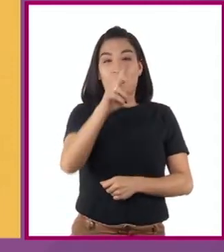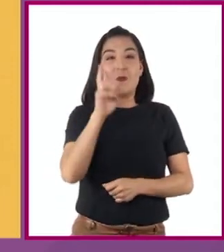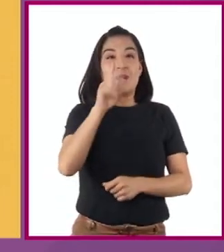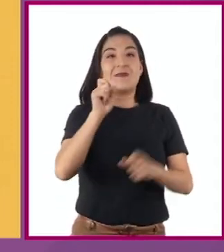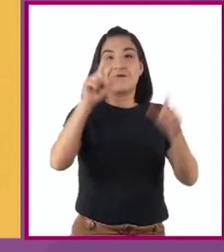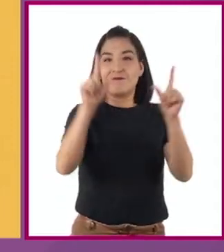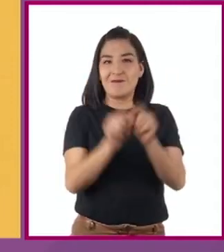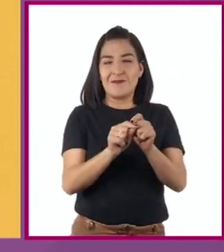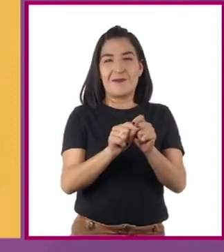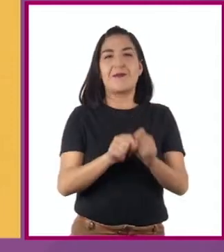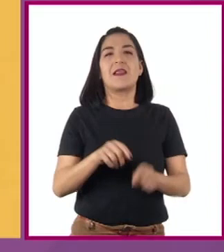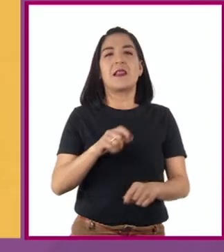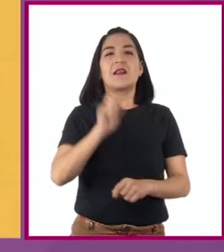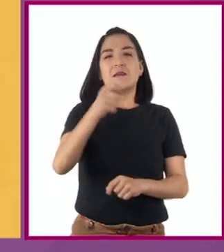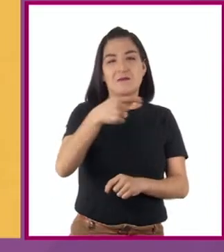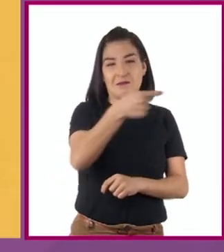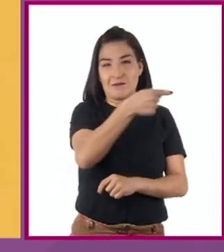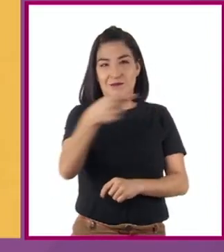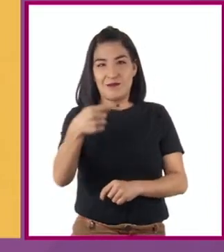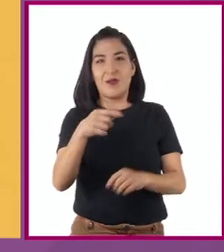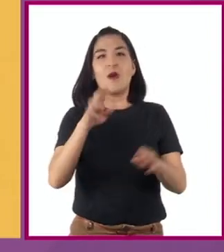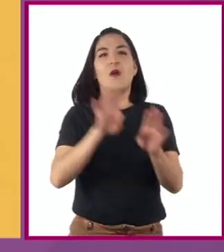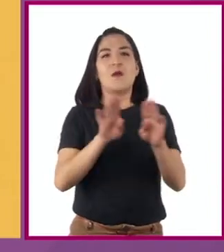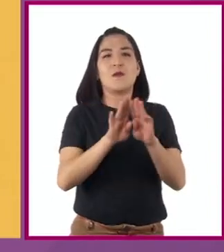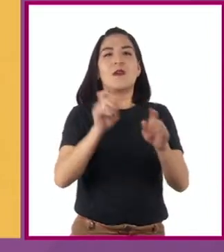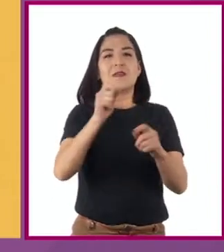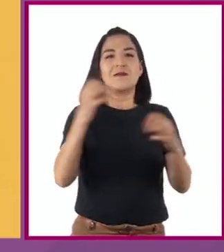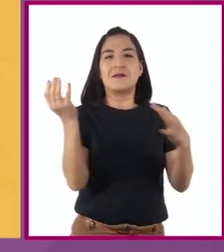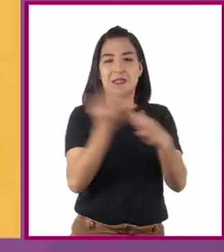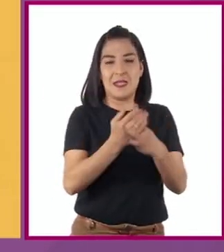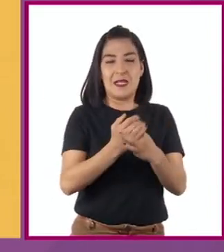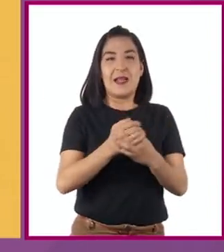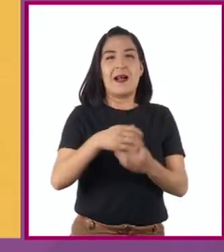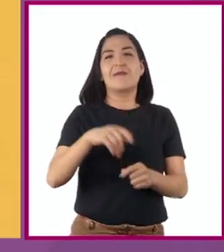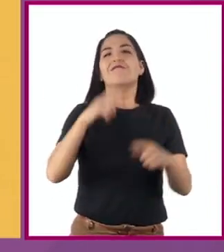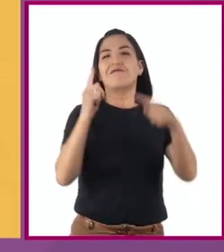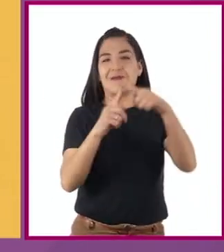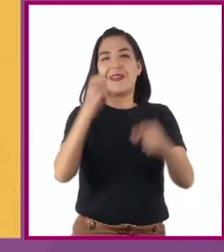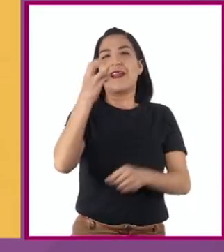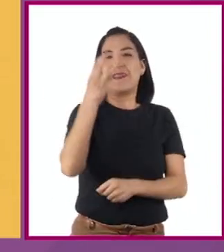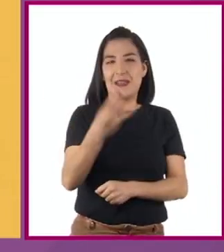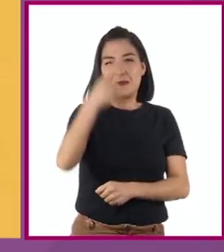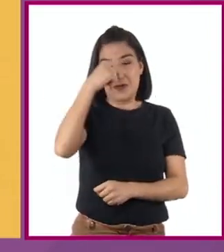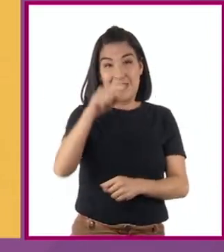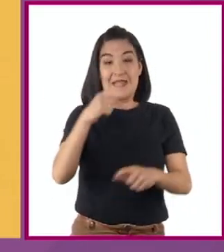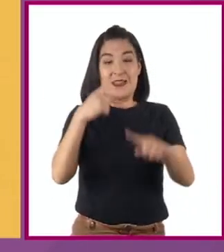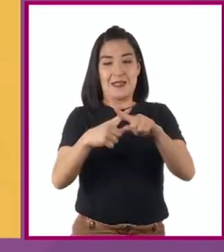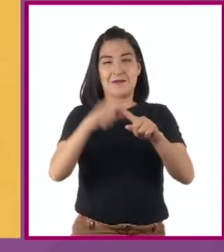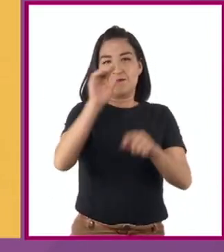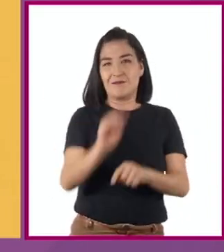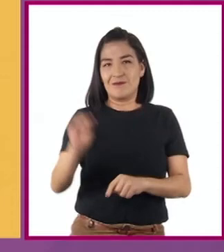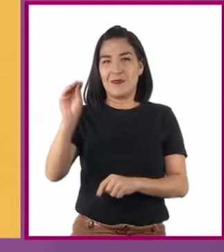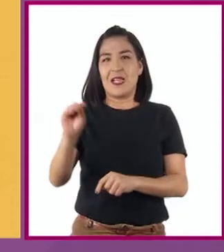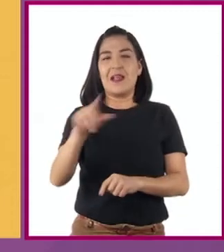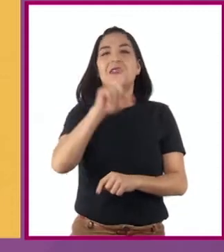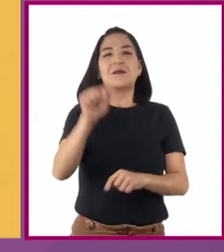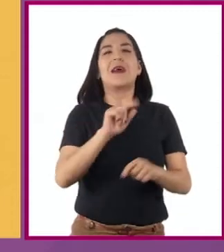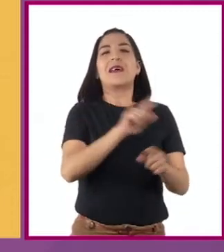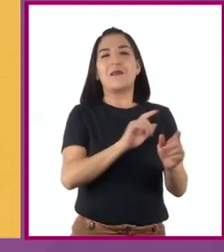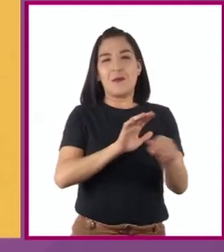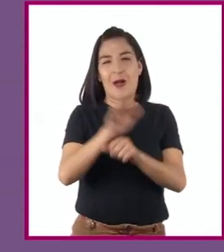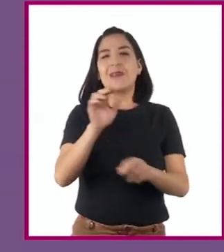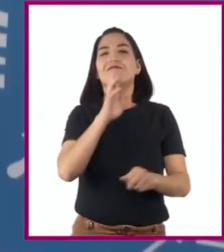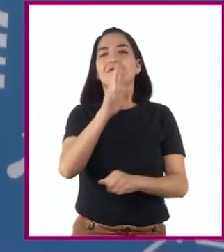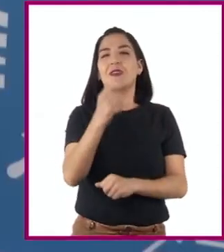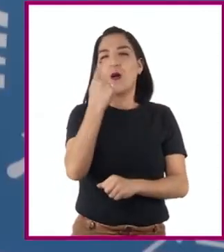de términos, se dividen ambos lados de la ecuación entre 3 para despejar a x y tener un coeficiente de